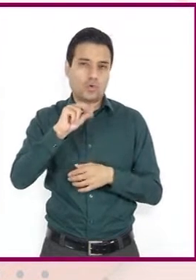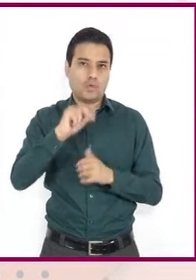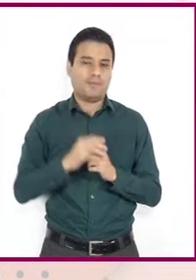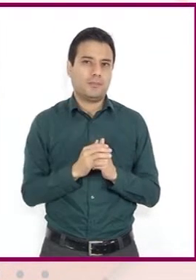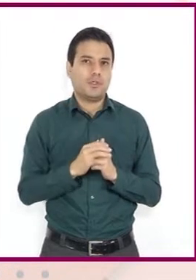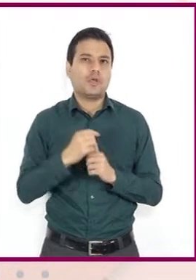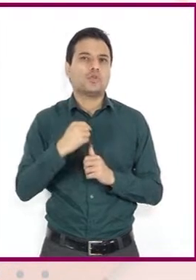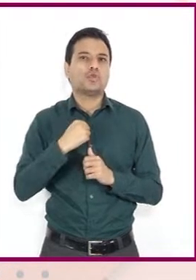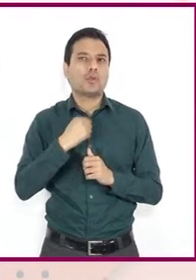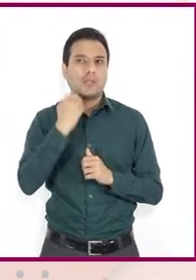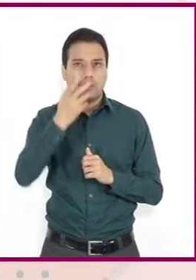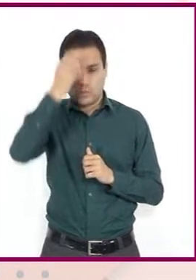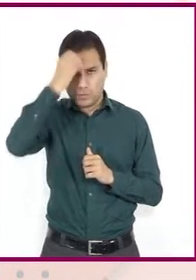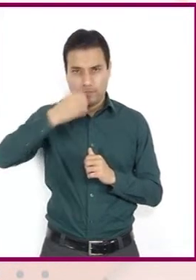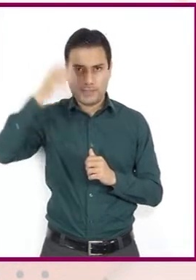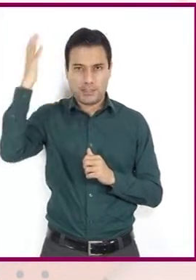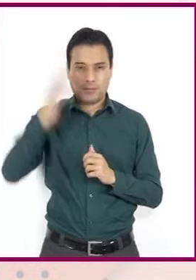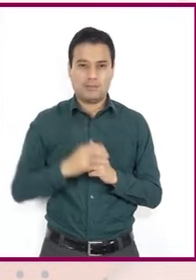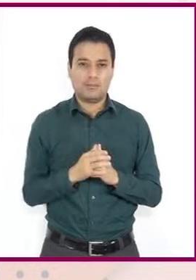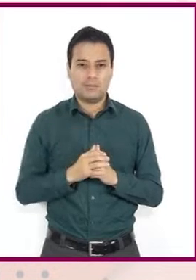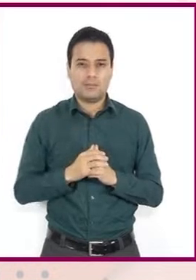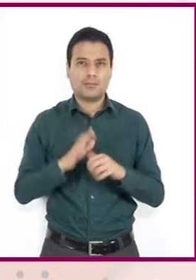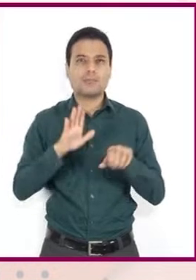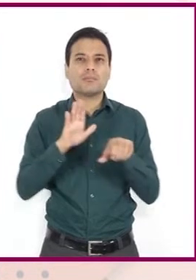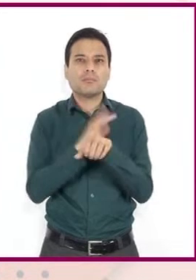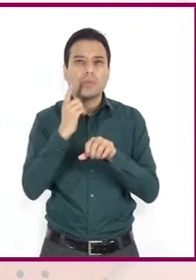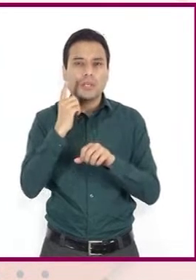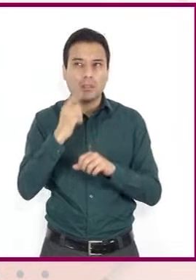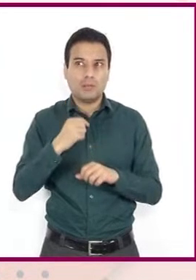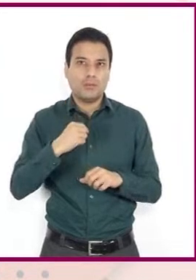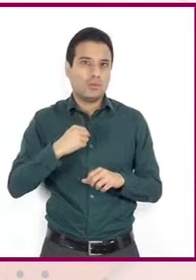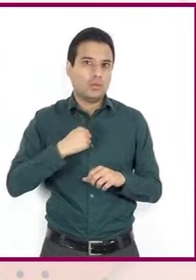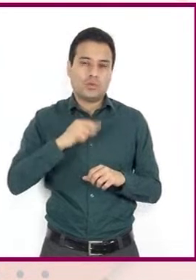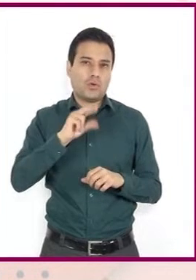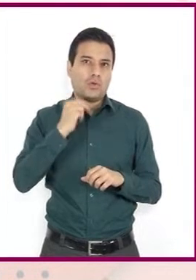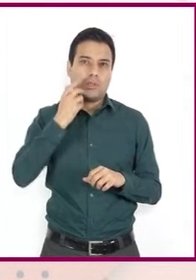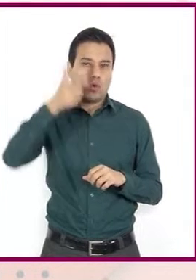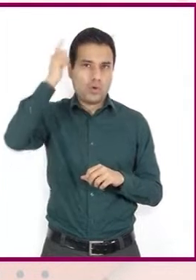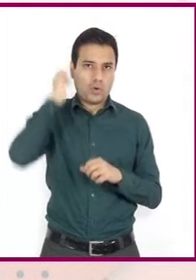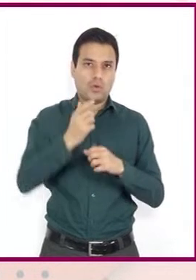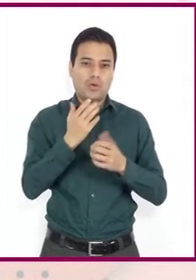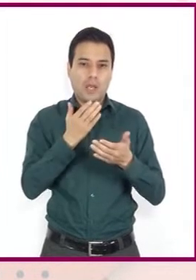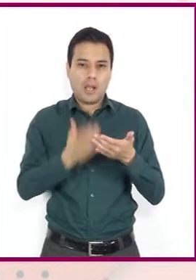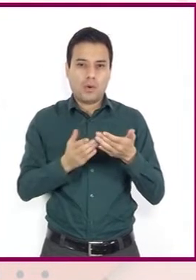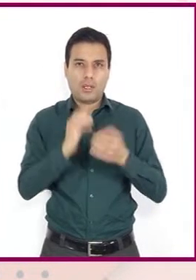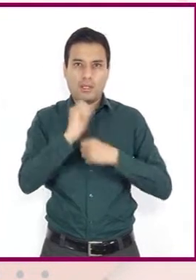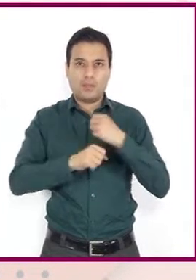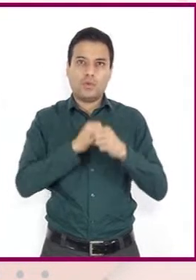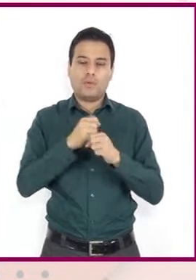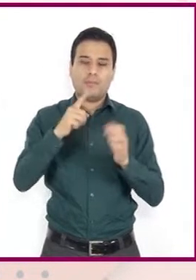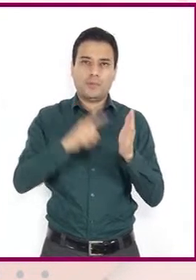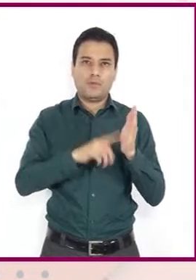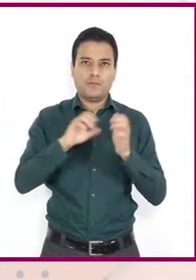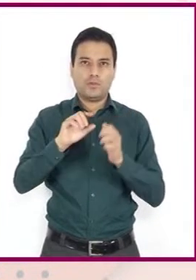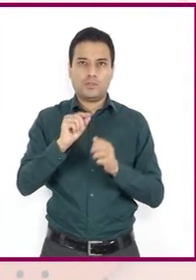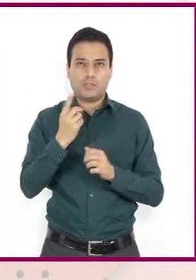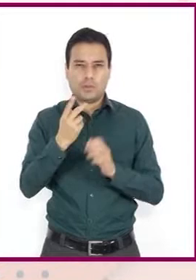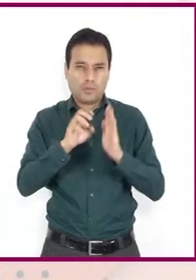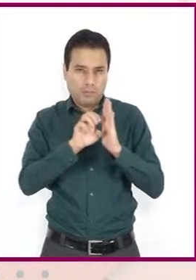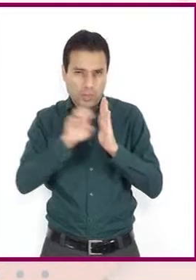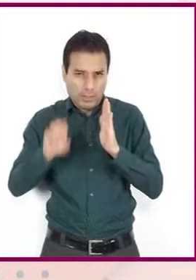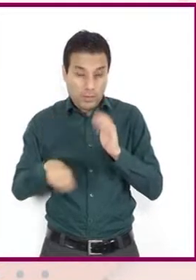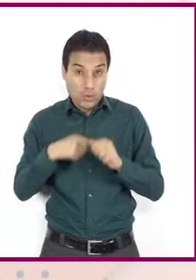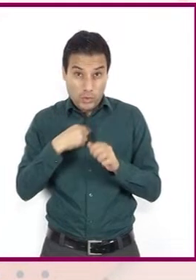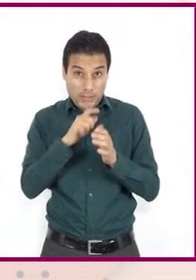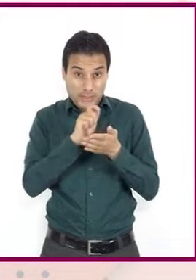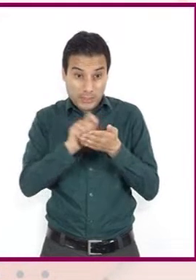propósito fue olvidarlo, para no perder la razón. Ahora, en 1972, pienso que si lo escribo,